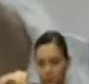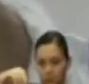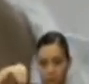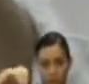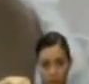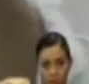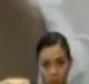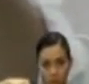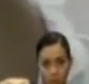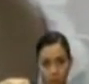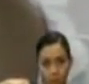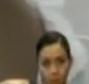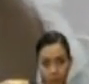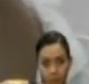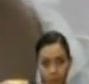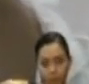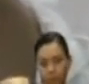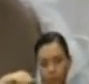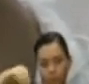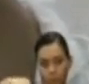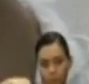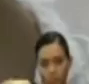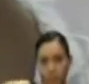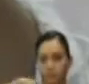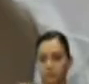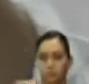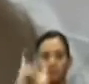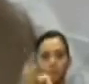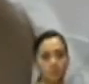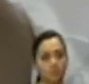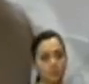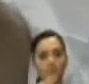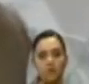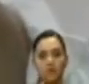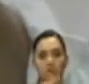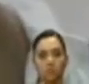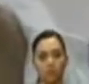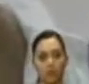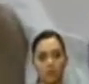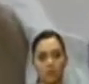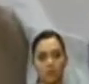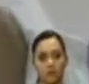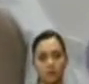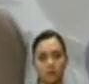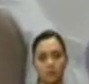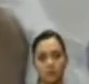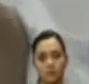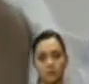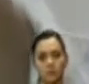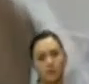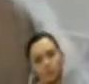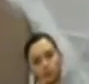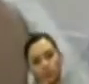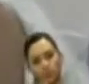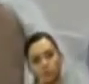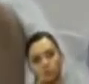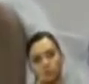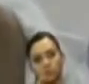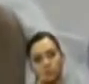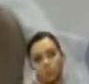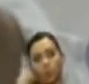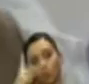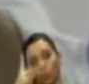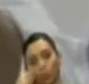moneda nacional a grandes rasgos, si entran 200 millones de dólares, emite 200 millones de sucres, el tipo de cambio más o menos se mantiene un sucre, un dólar,